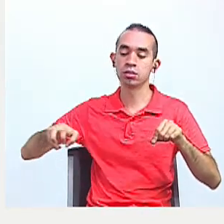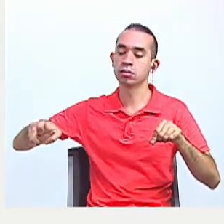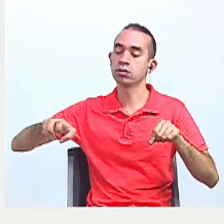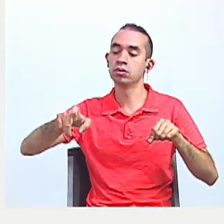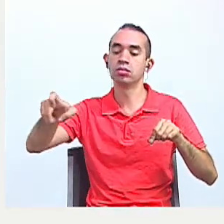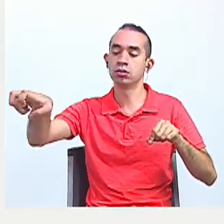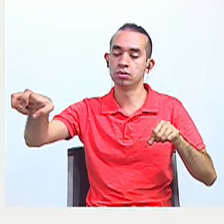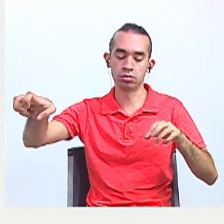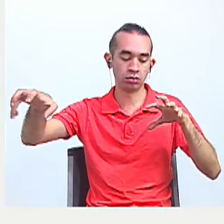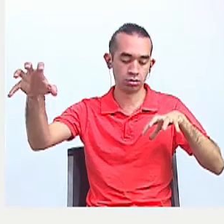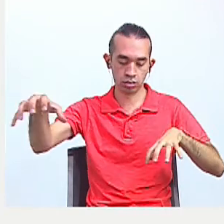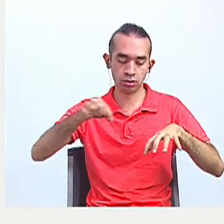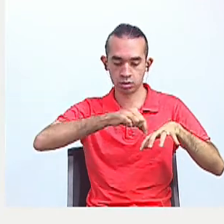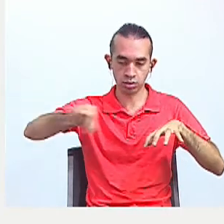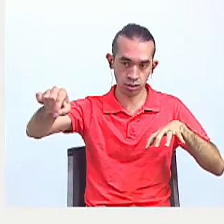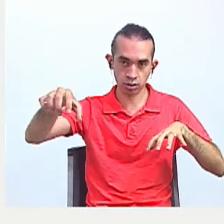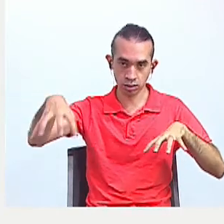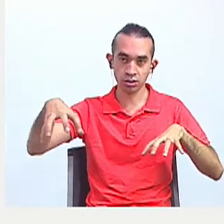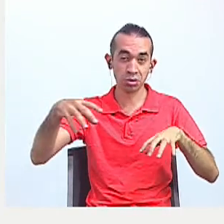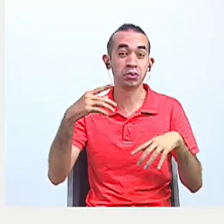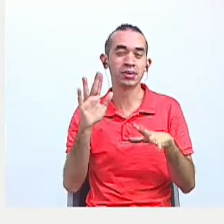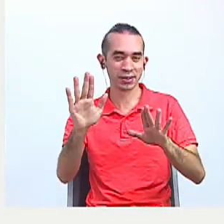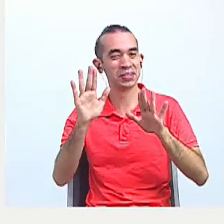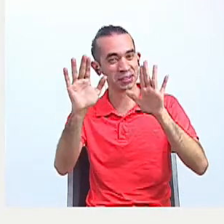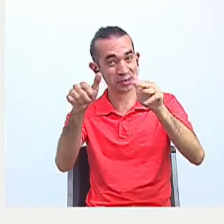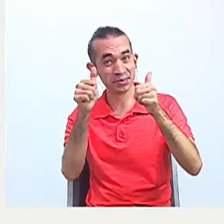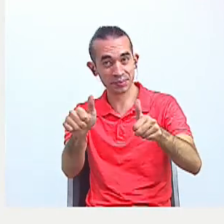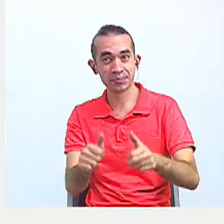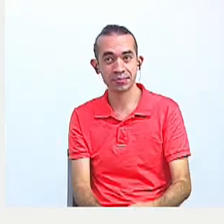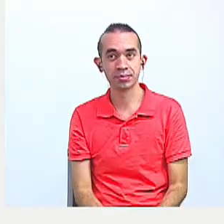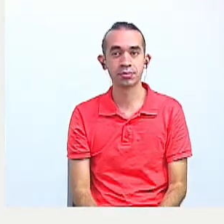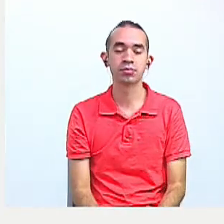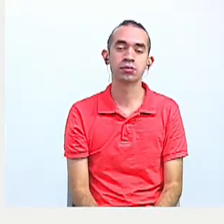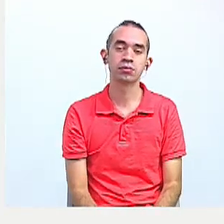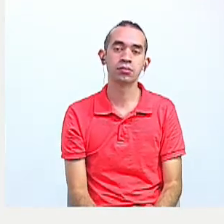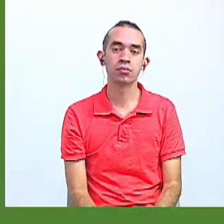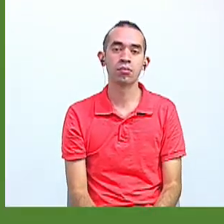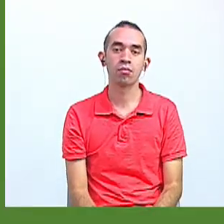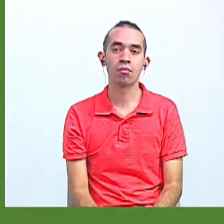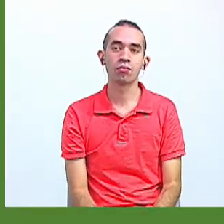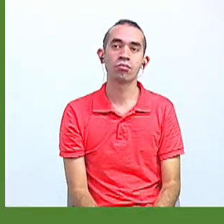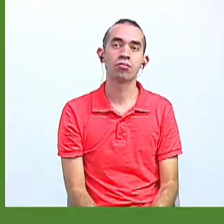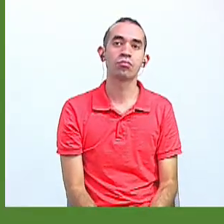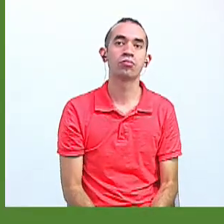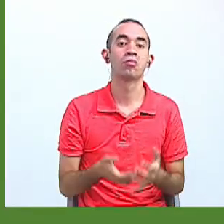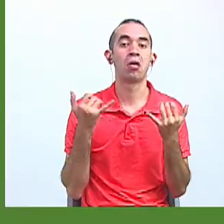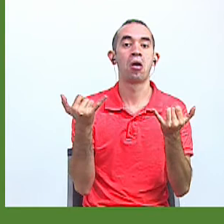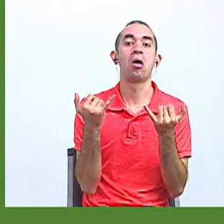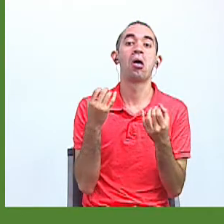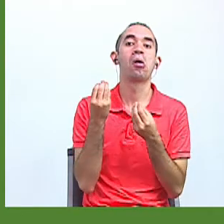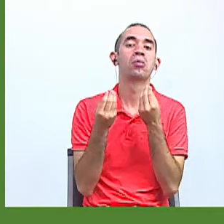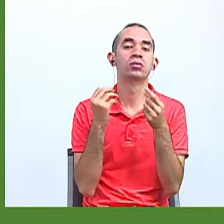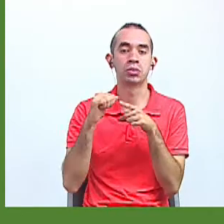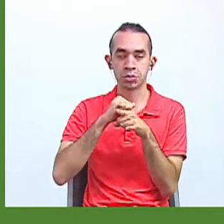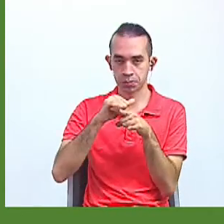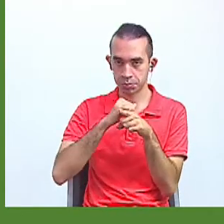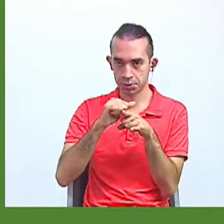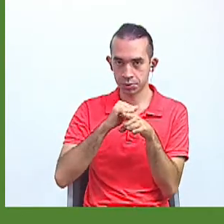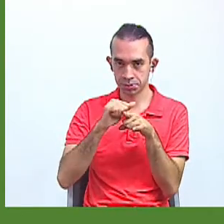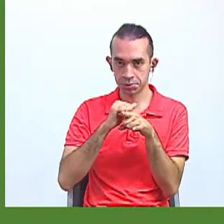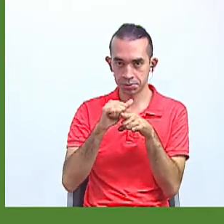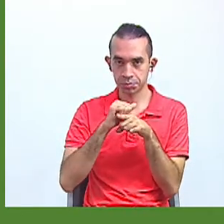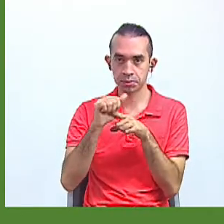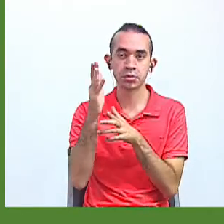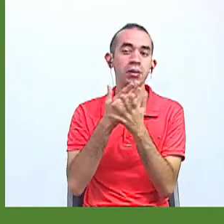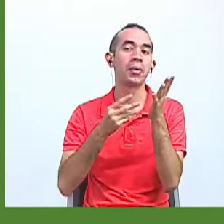centro educativo. ¿Qué tal? Excelente. ¿Les fue bien? Bueno, entonces en este momento vamos a hacer un breve repaso por